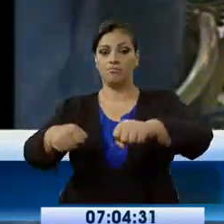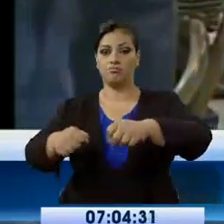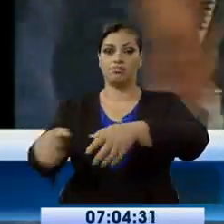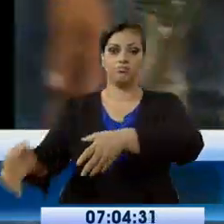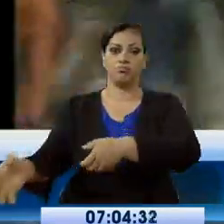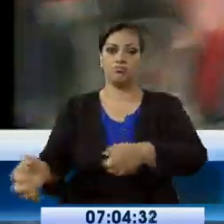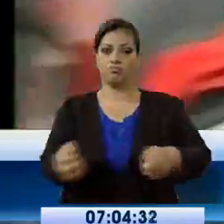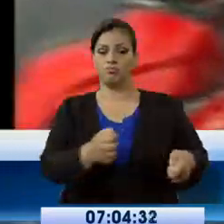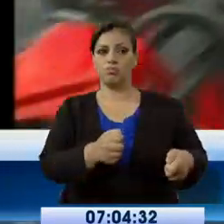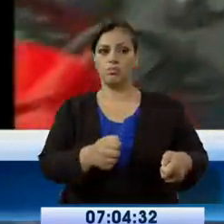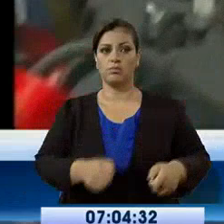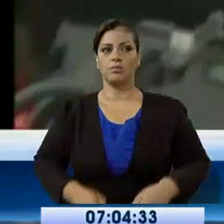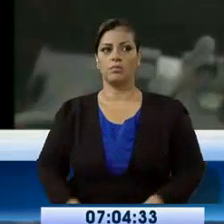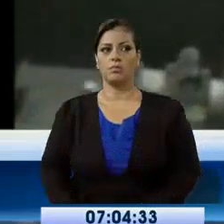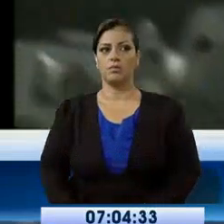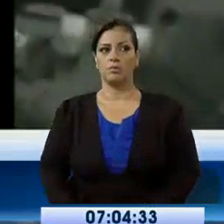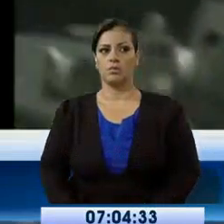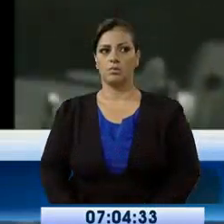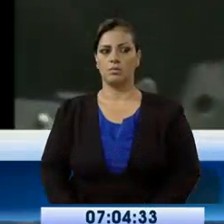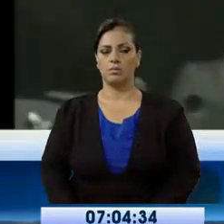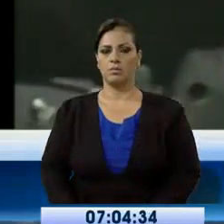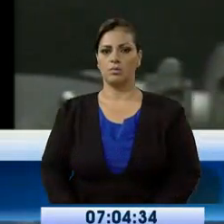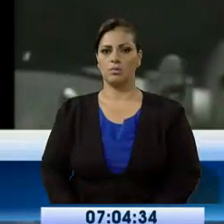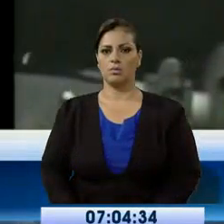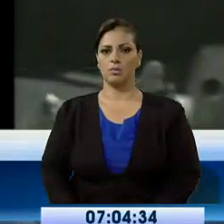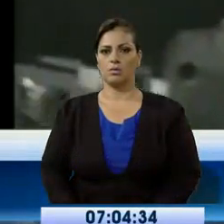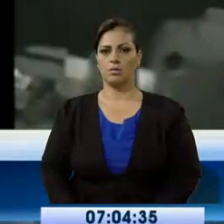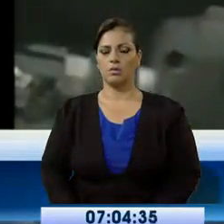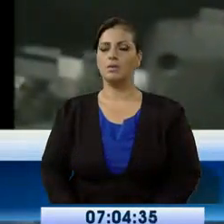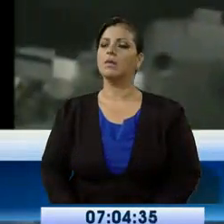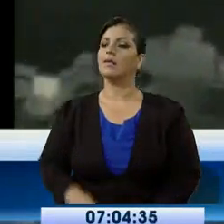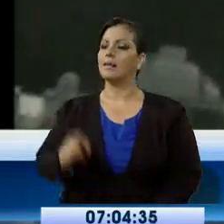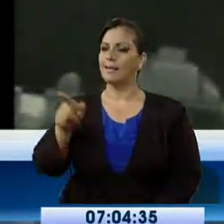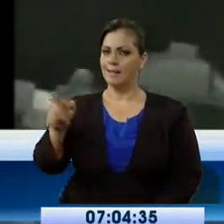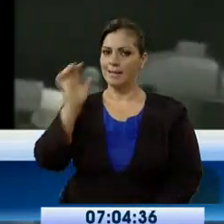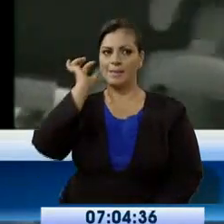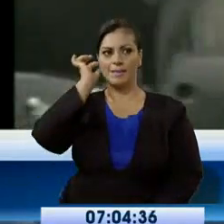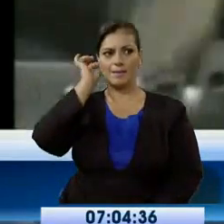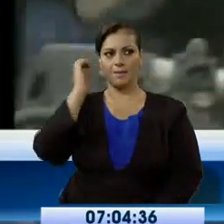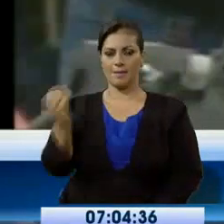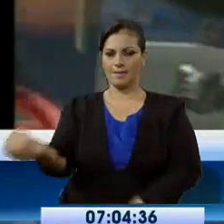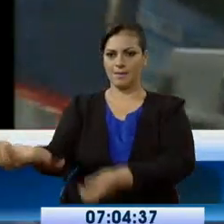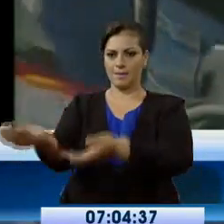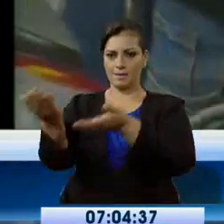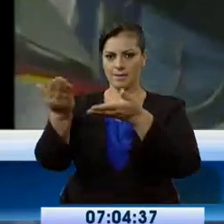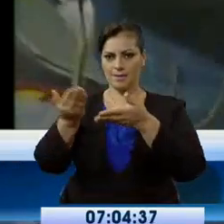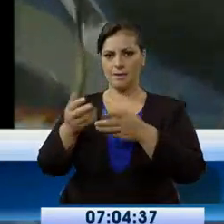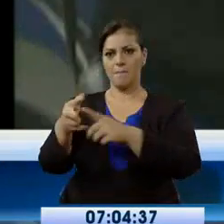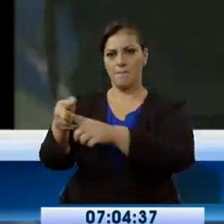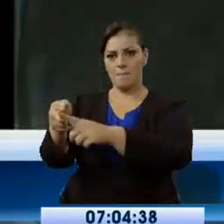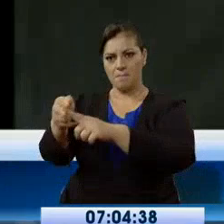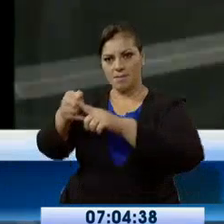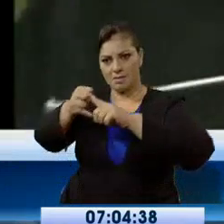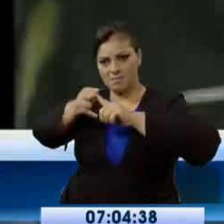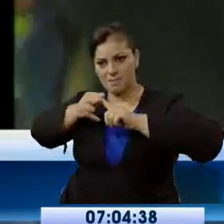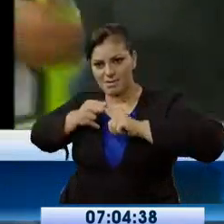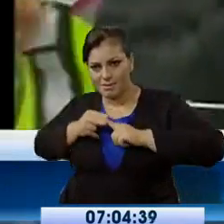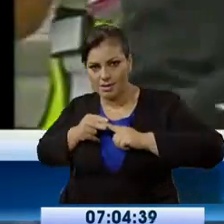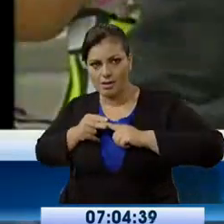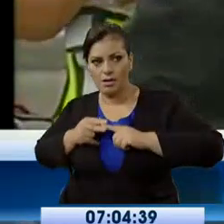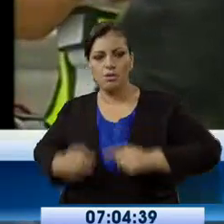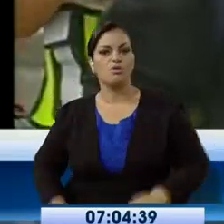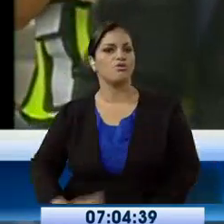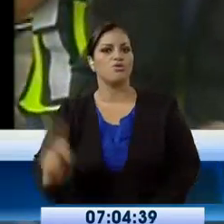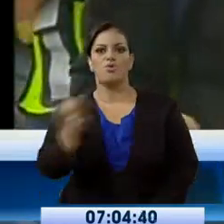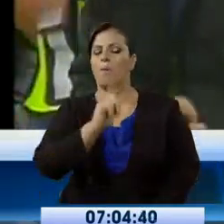poder seguir. No le está sacando, ella me está trayendo, ella. Dele. La señora está prestando sus retrovisores para ponérselos a